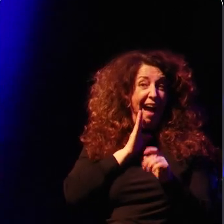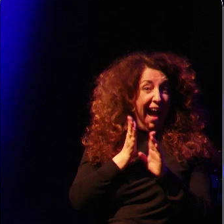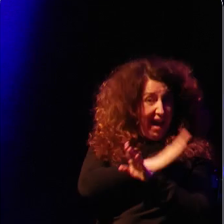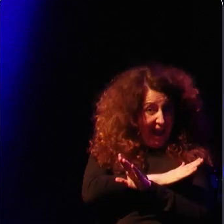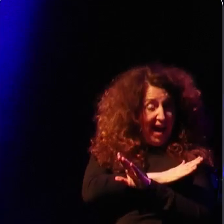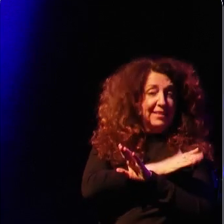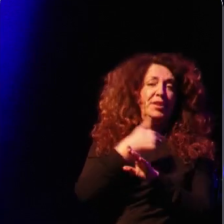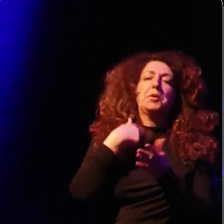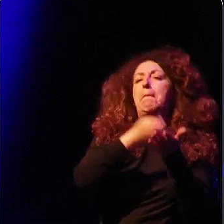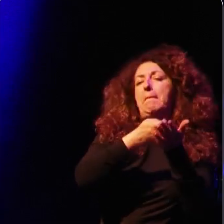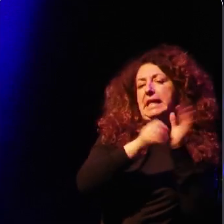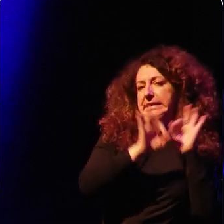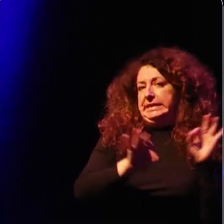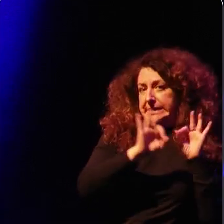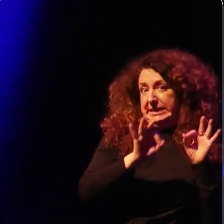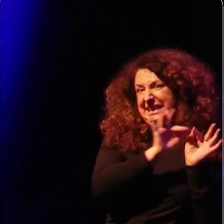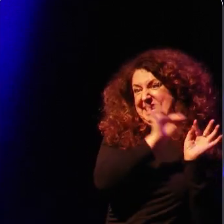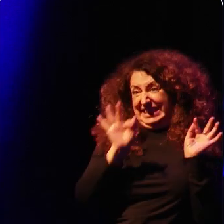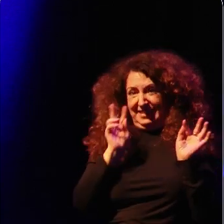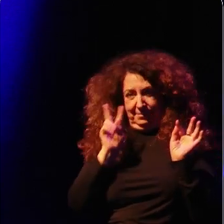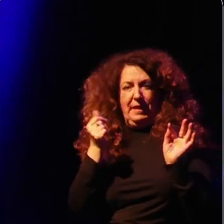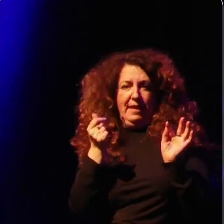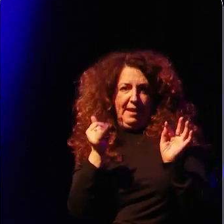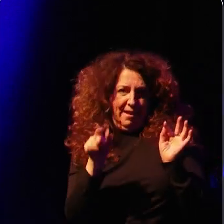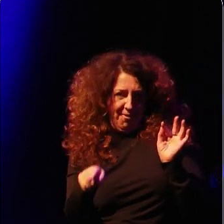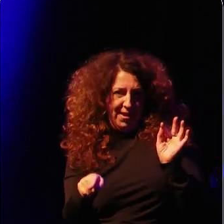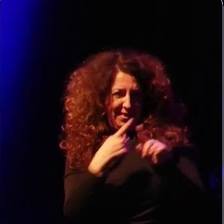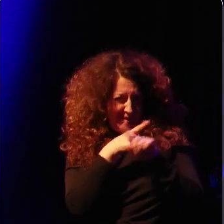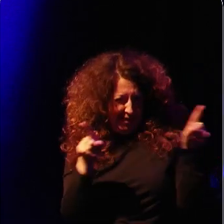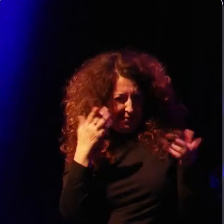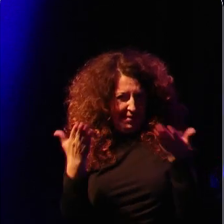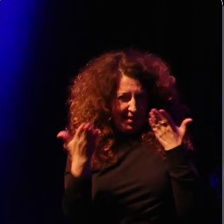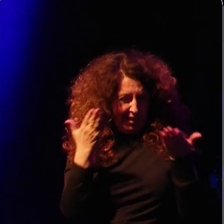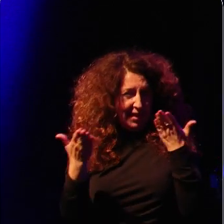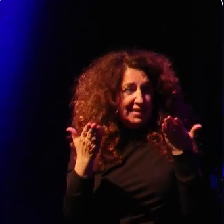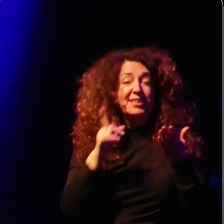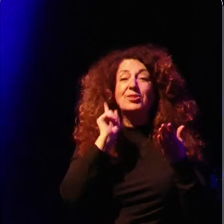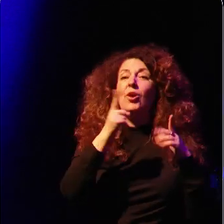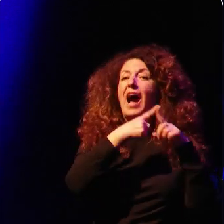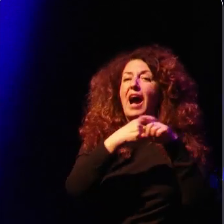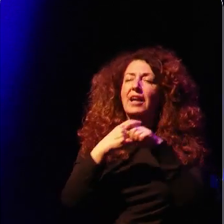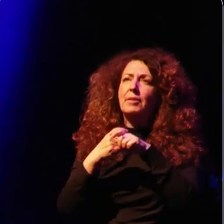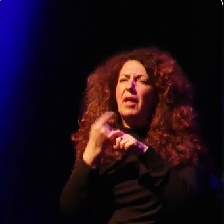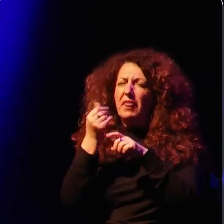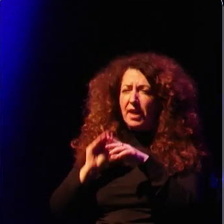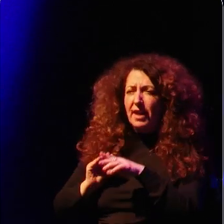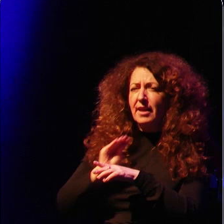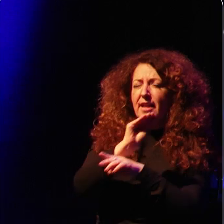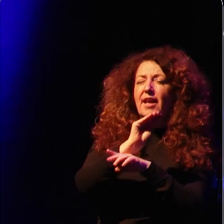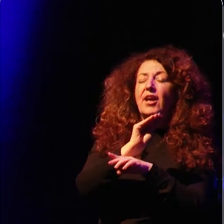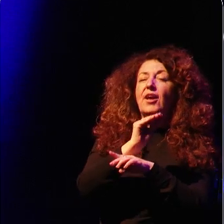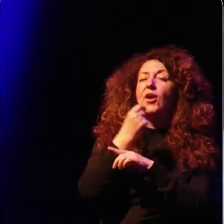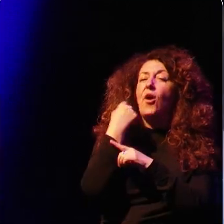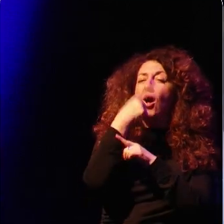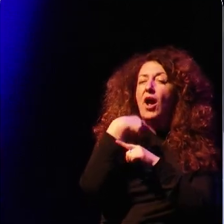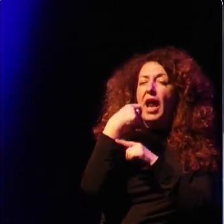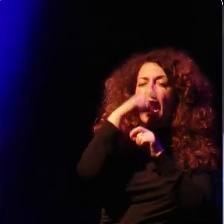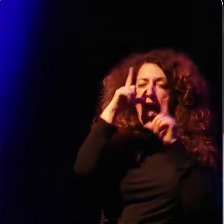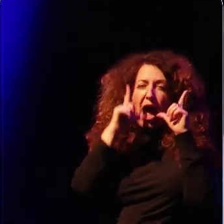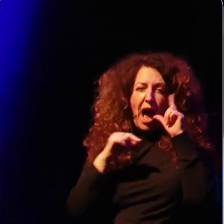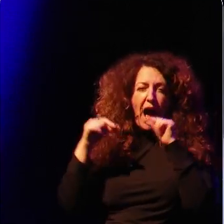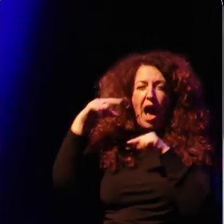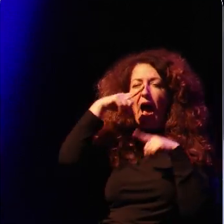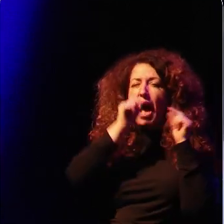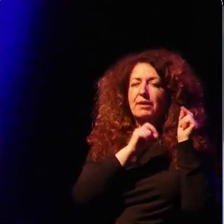antes, al que yo no le invertí pasta. Simplemente a ese algoritmo le doy más dinero y los labios se